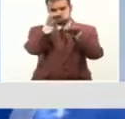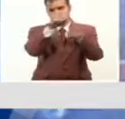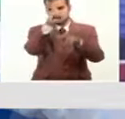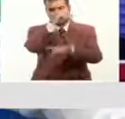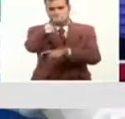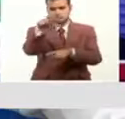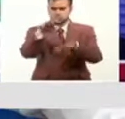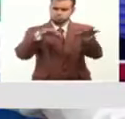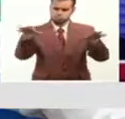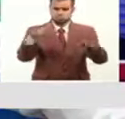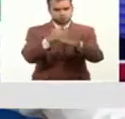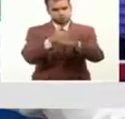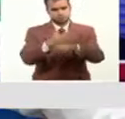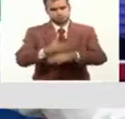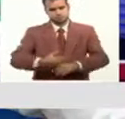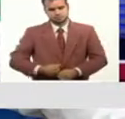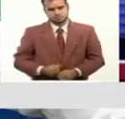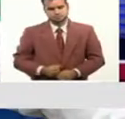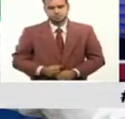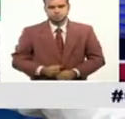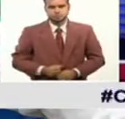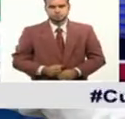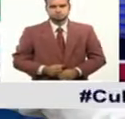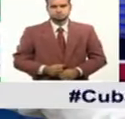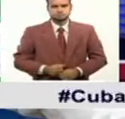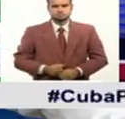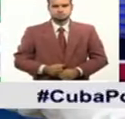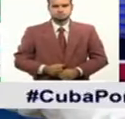hospitales. Ayer se procesaron